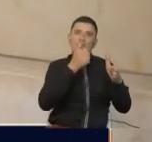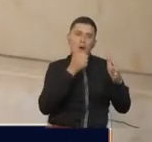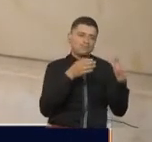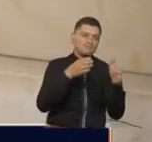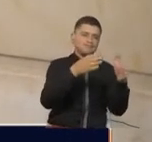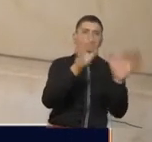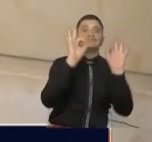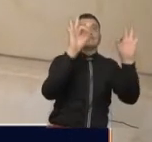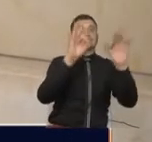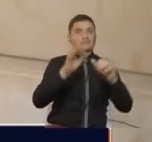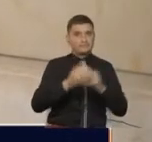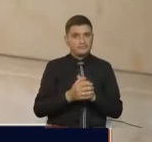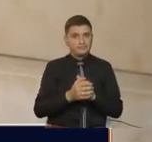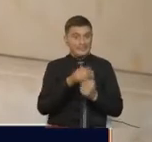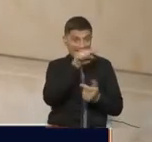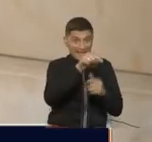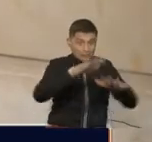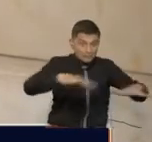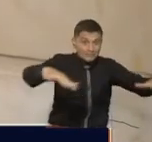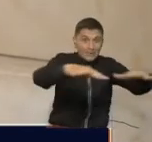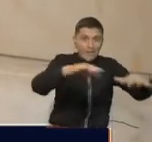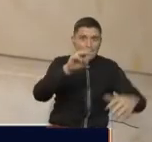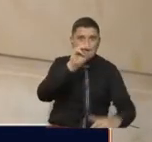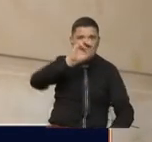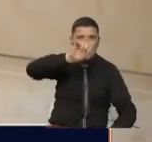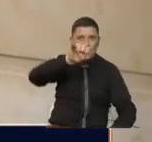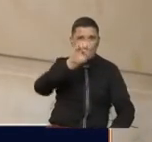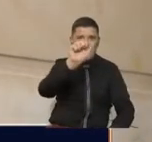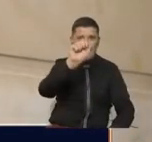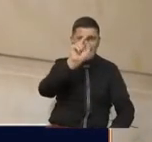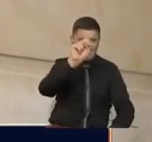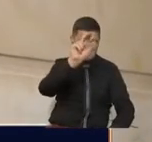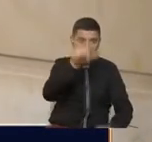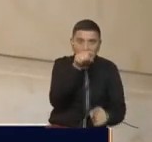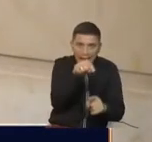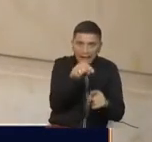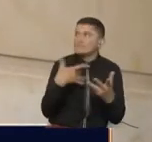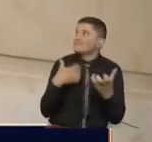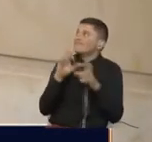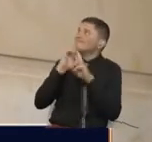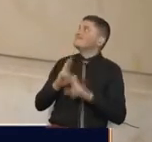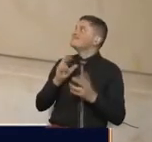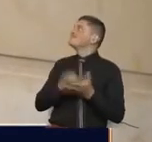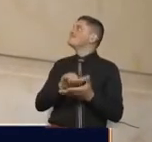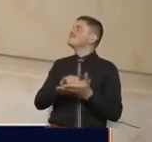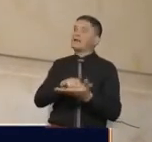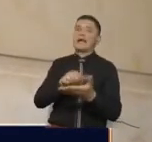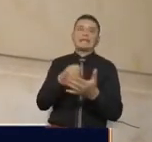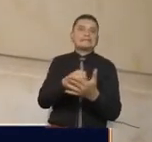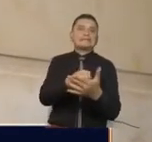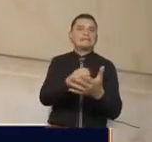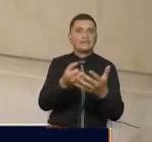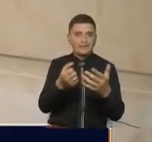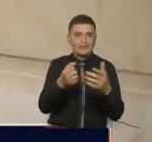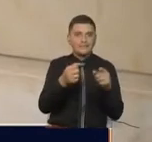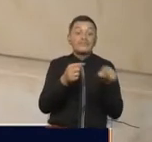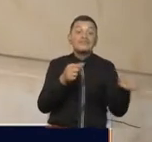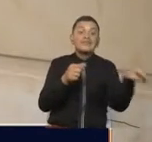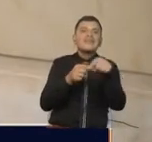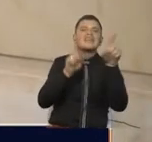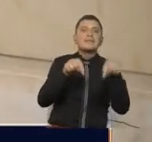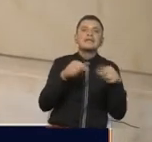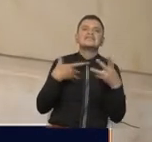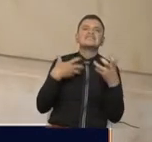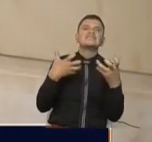Eso es lo que La Mojana está esperando escuchar. Y en tercer lugar, La Mojana está esperando escuchar.